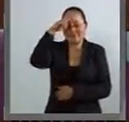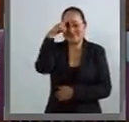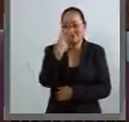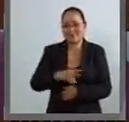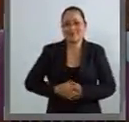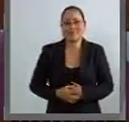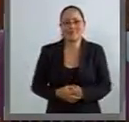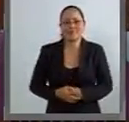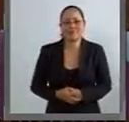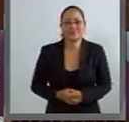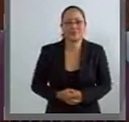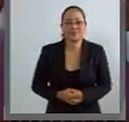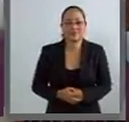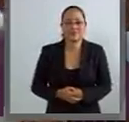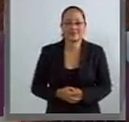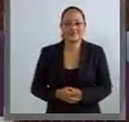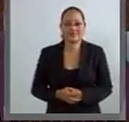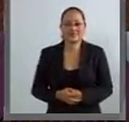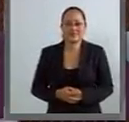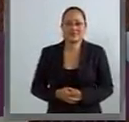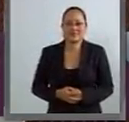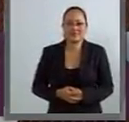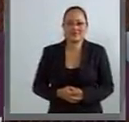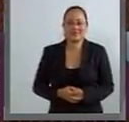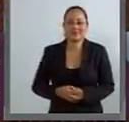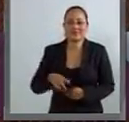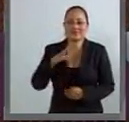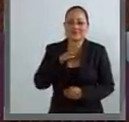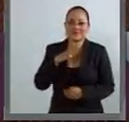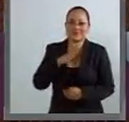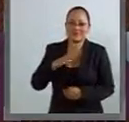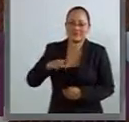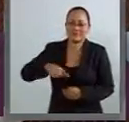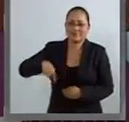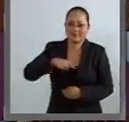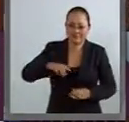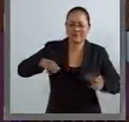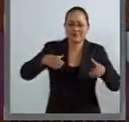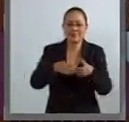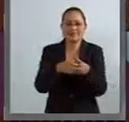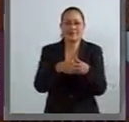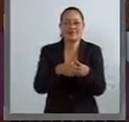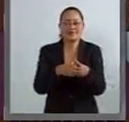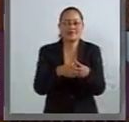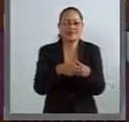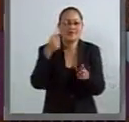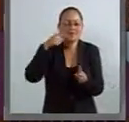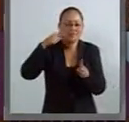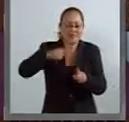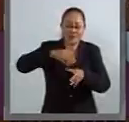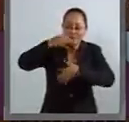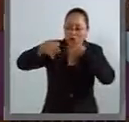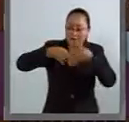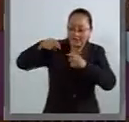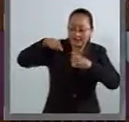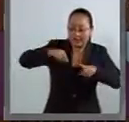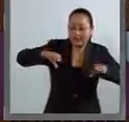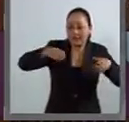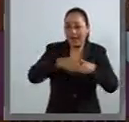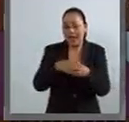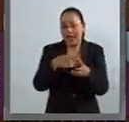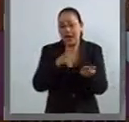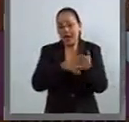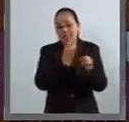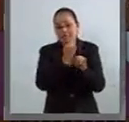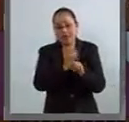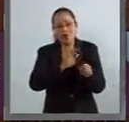Parlatino. Y miren, veamos, por ejemplo, estos contenidos que están pensados para medios digitales. Destacan